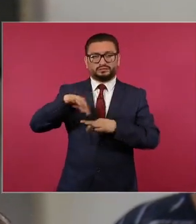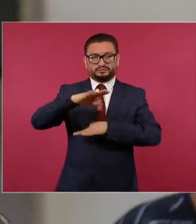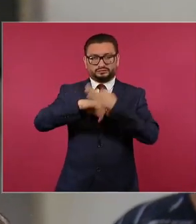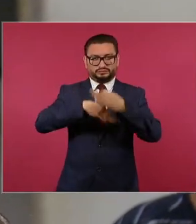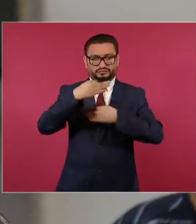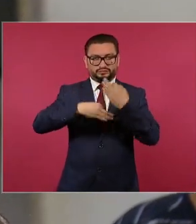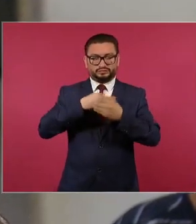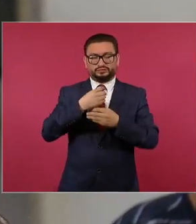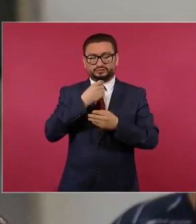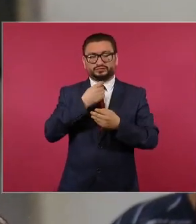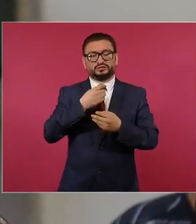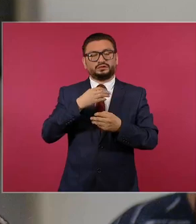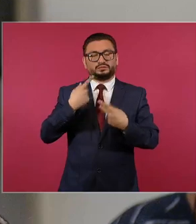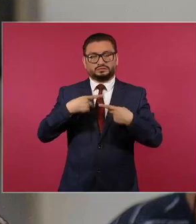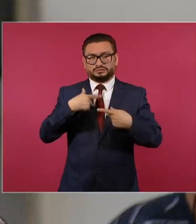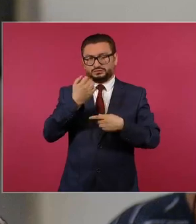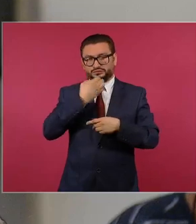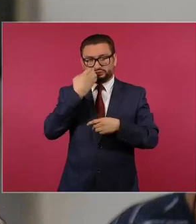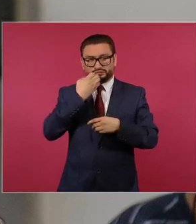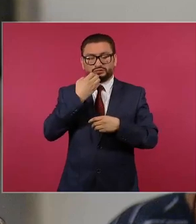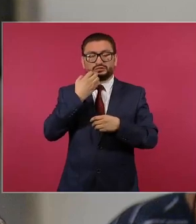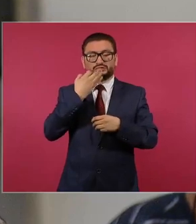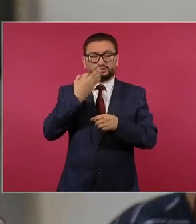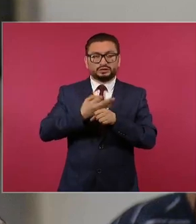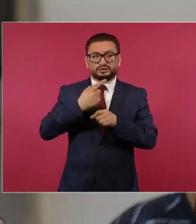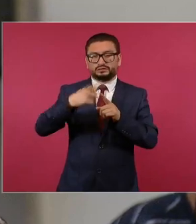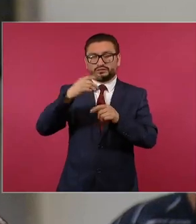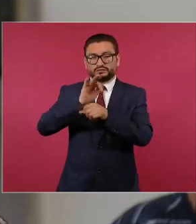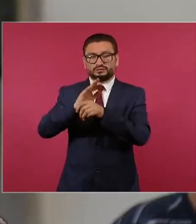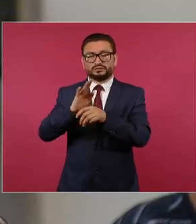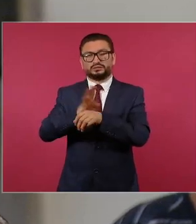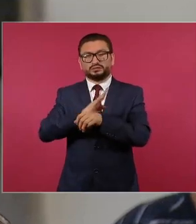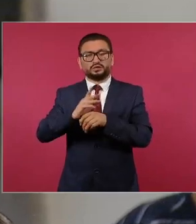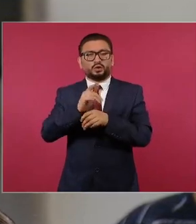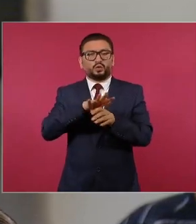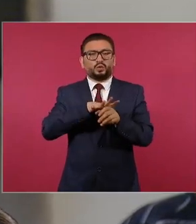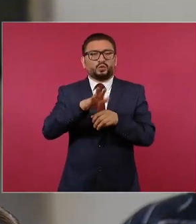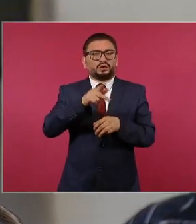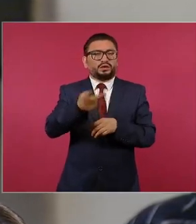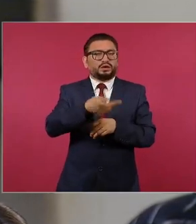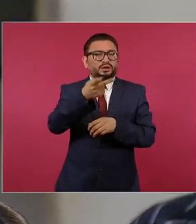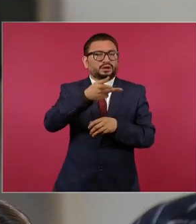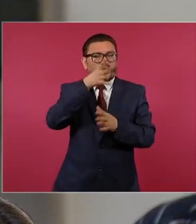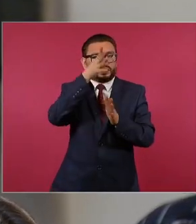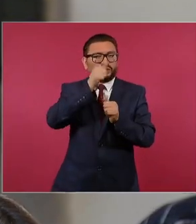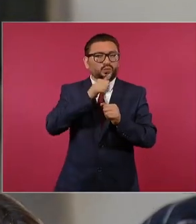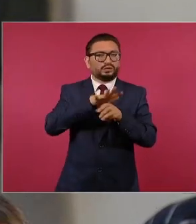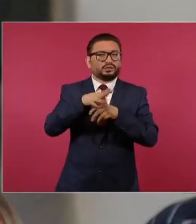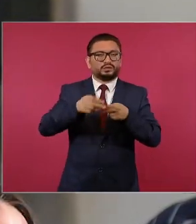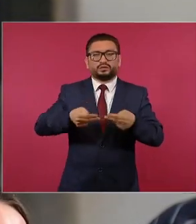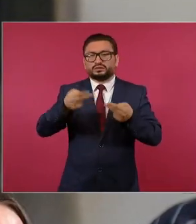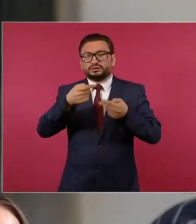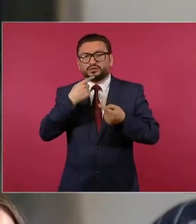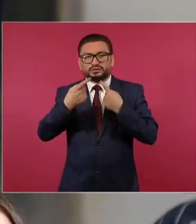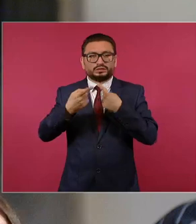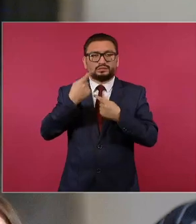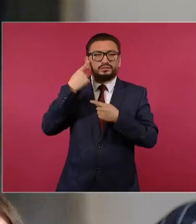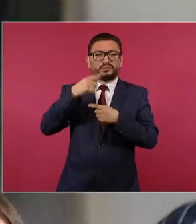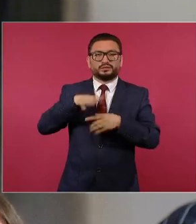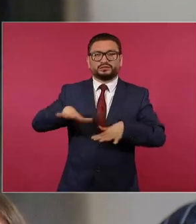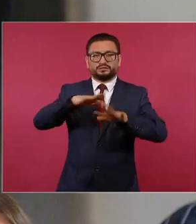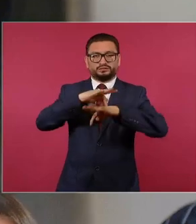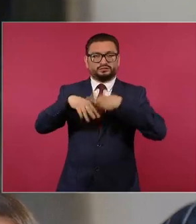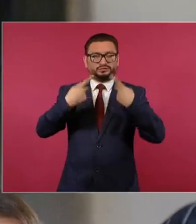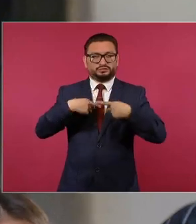presidente, si hubo algún acuerdo, cuáles fueron las negociaciones o qué beneficio se le dio al